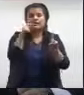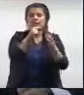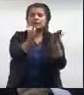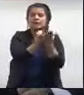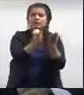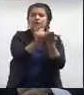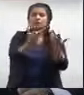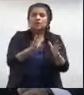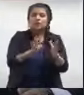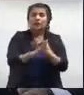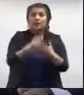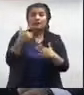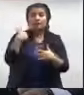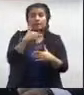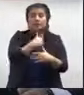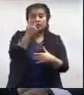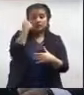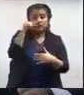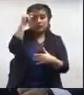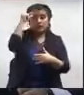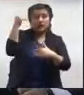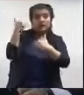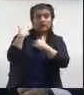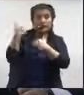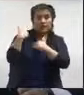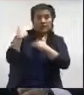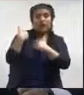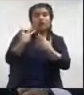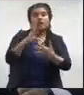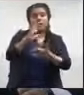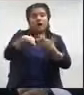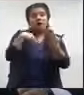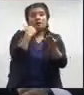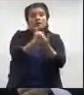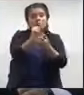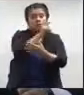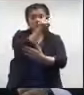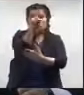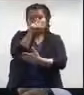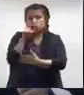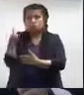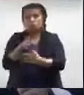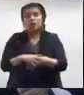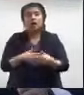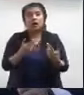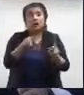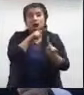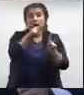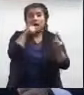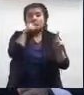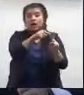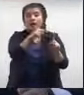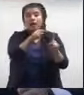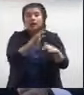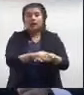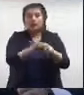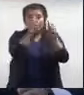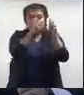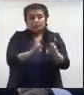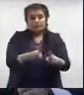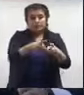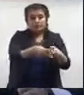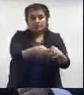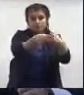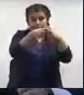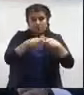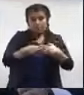del Ministerio de Gobernación encargada de autorizar, supervisar y fiscalizar a los prestadores de